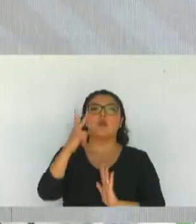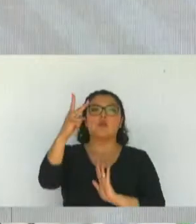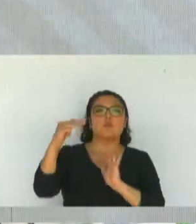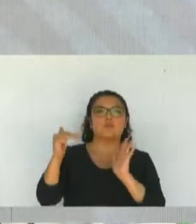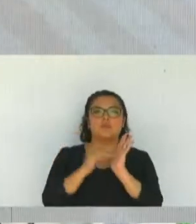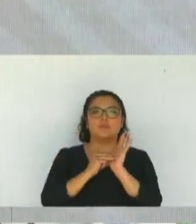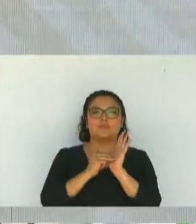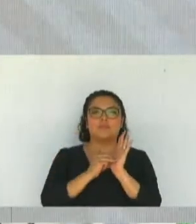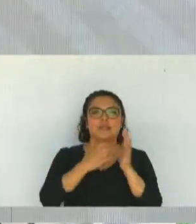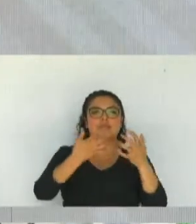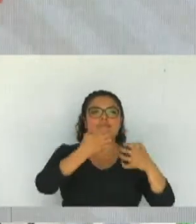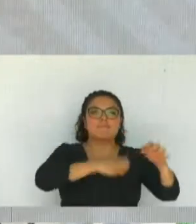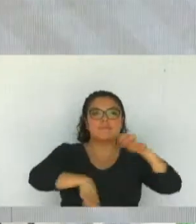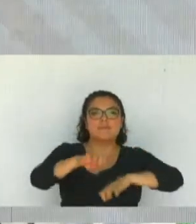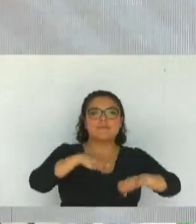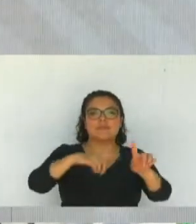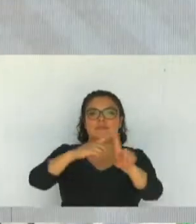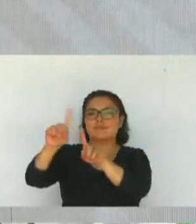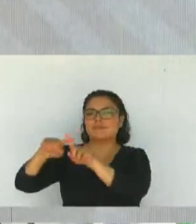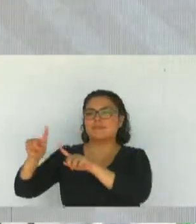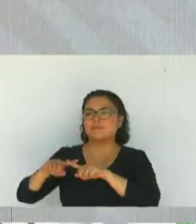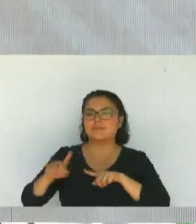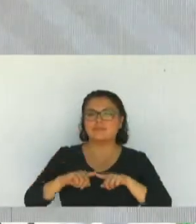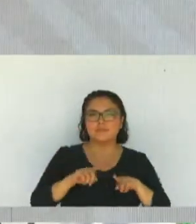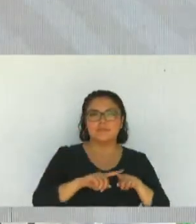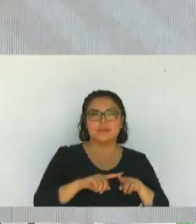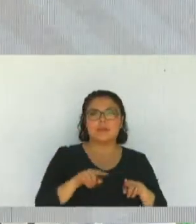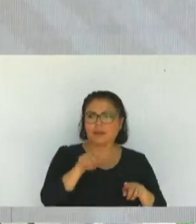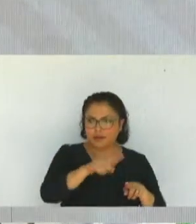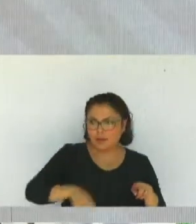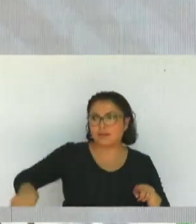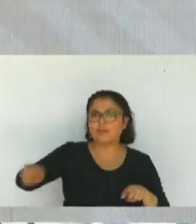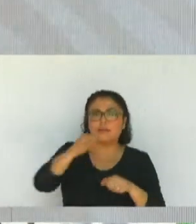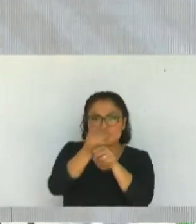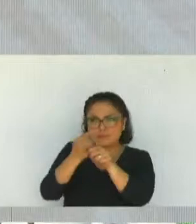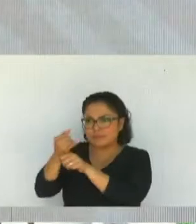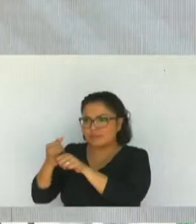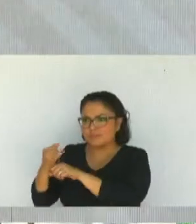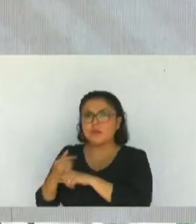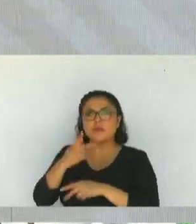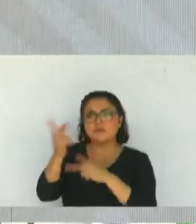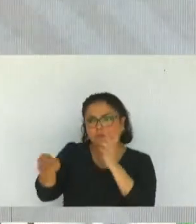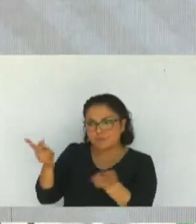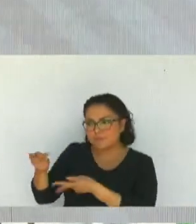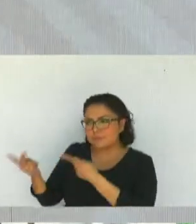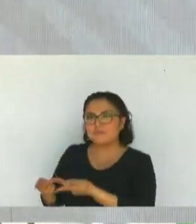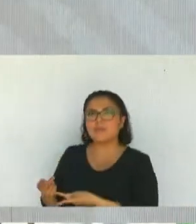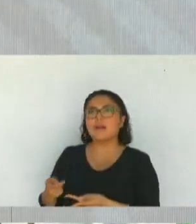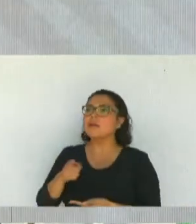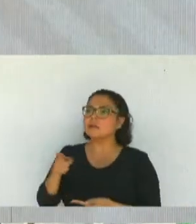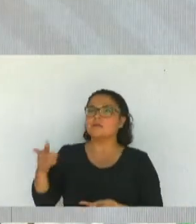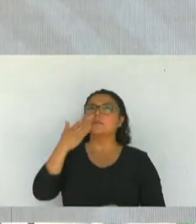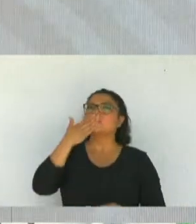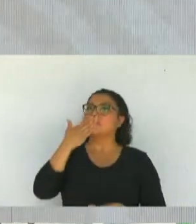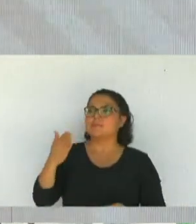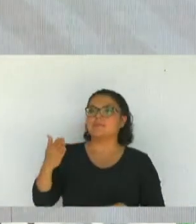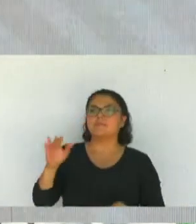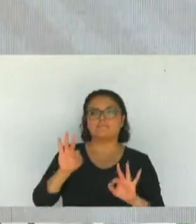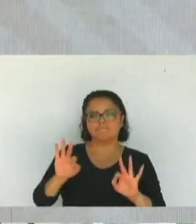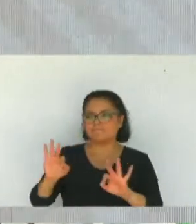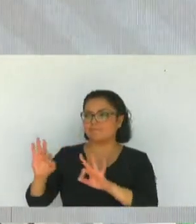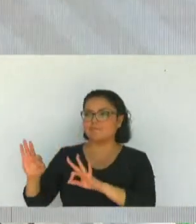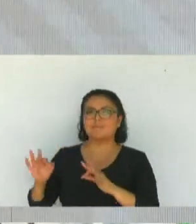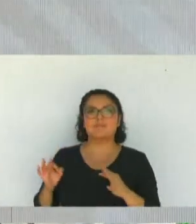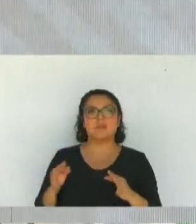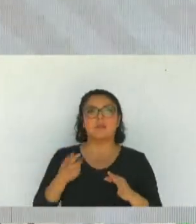más de 2,000 fueron las empresas mineras de todo el país que cumplieron con esta autoevaluación. Y estamos seguros que parte de eso significó la recuperación de